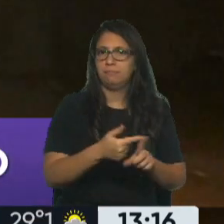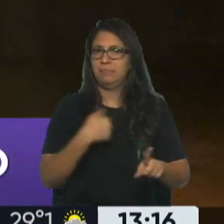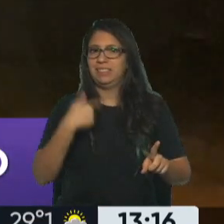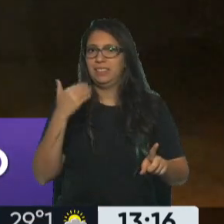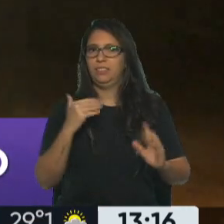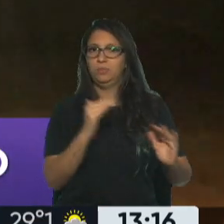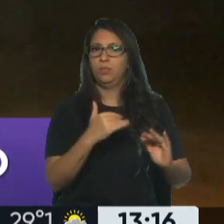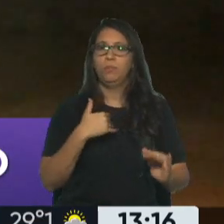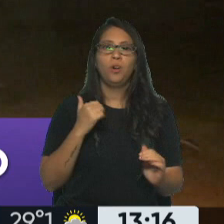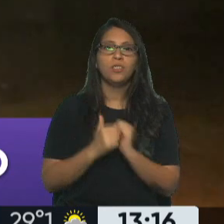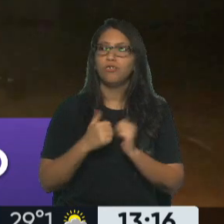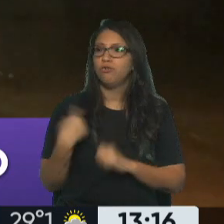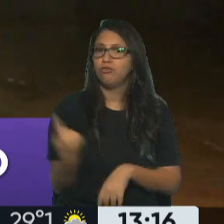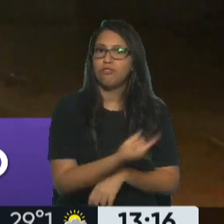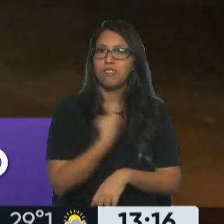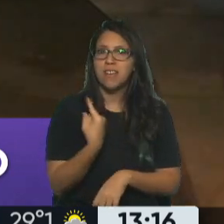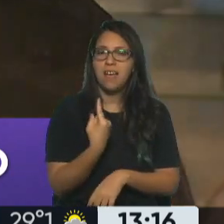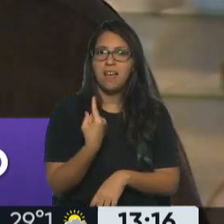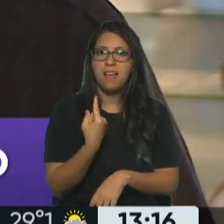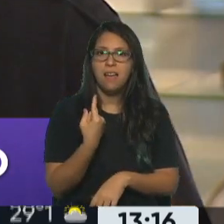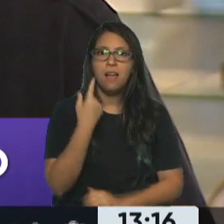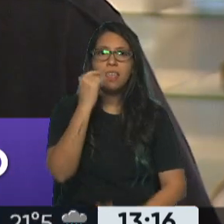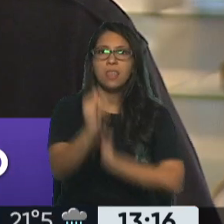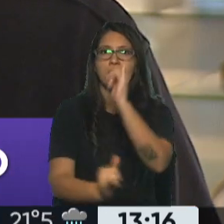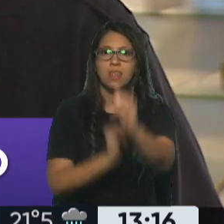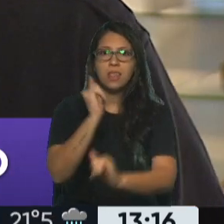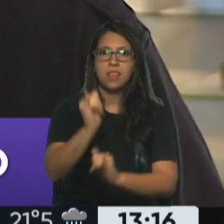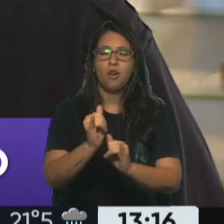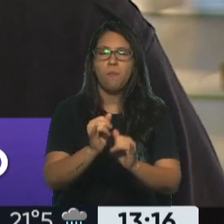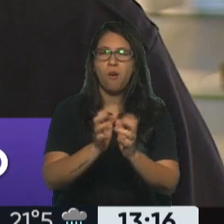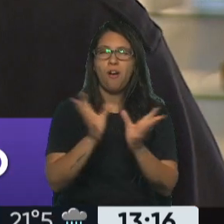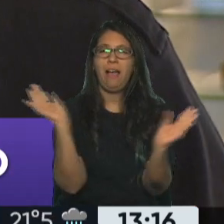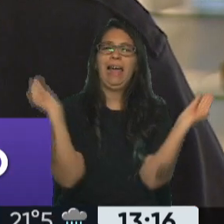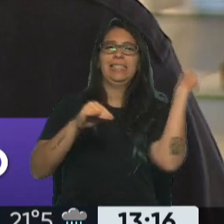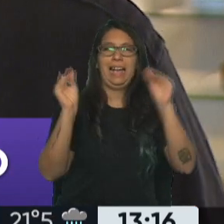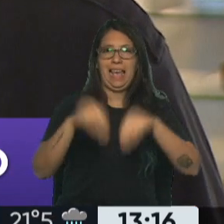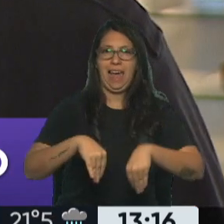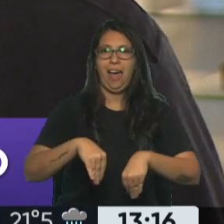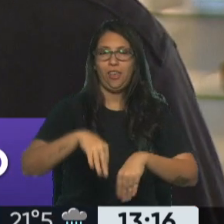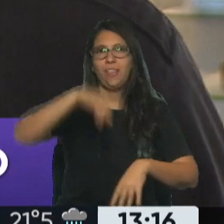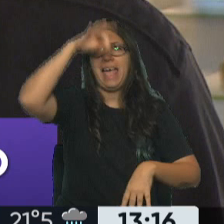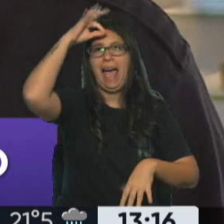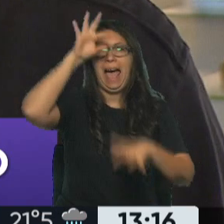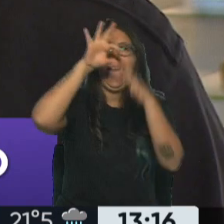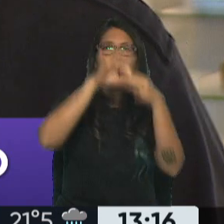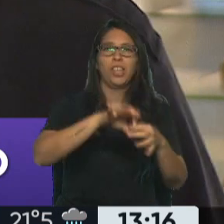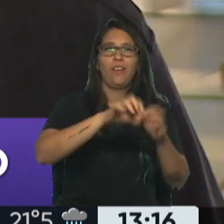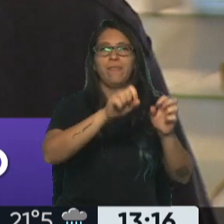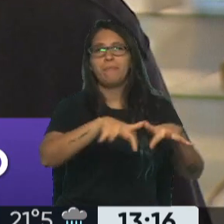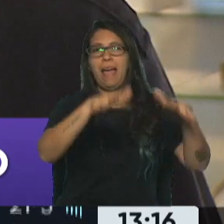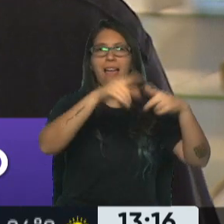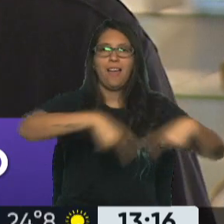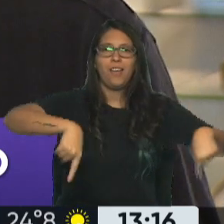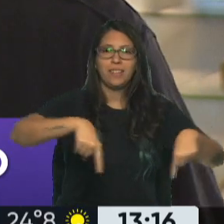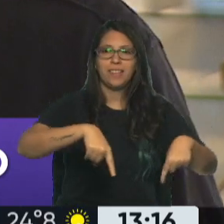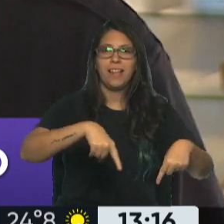contar nuestra historia con una lupa no agrandada este y llevándola a un extremo teatral donde entra ya la fantasía no es cierto y donde se